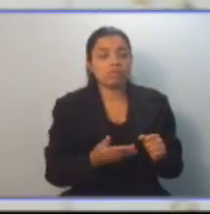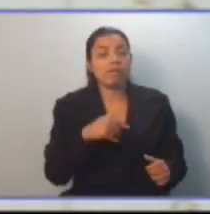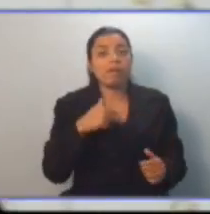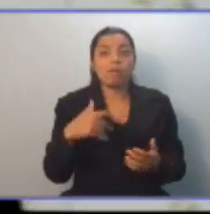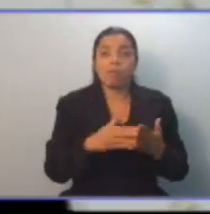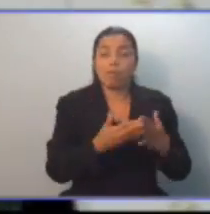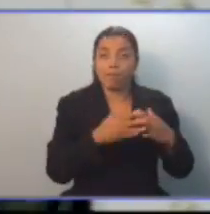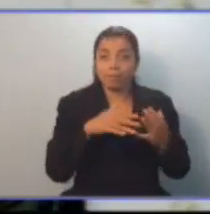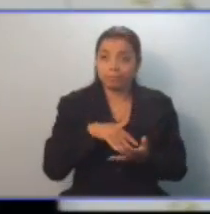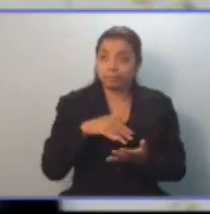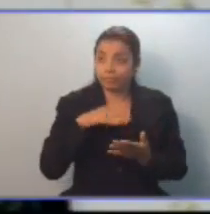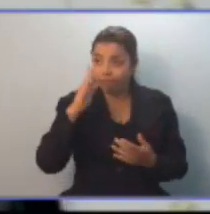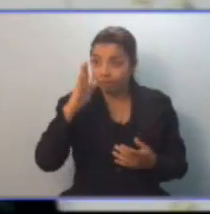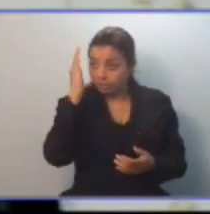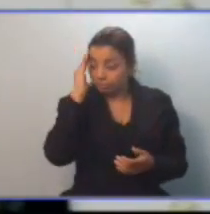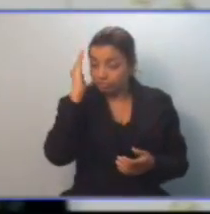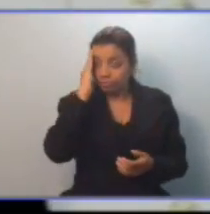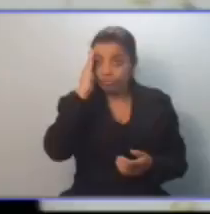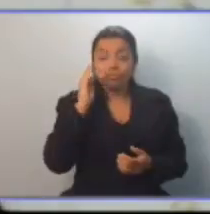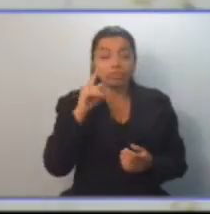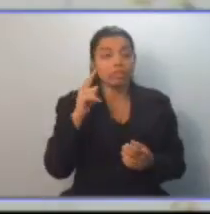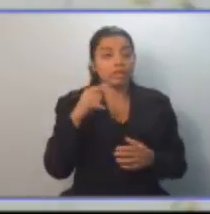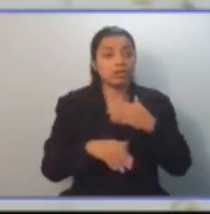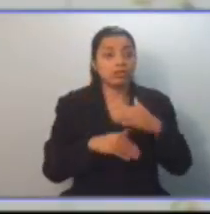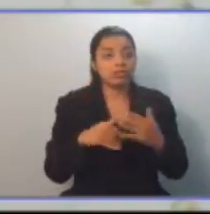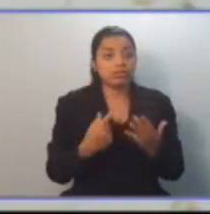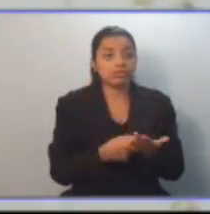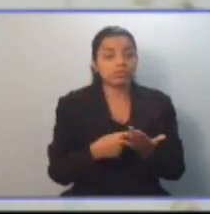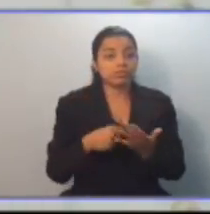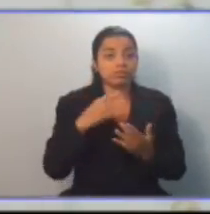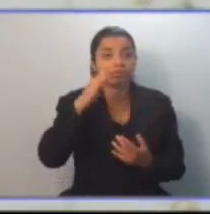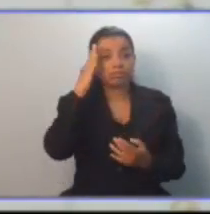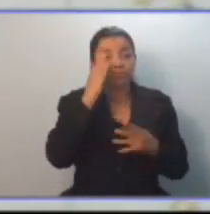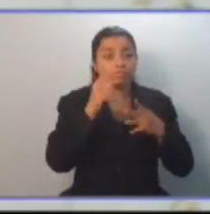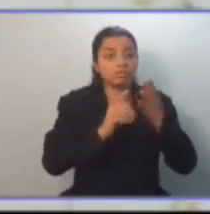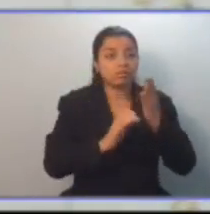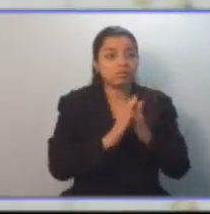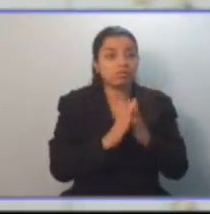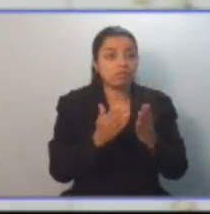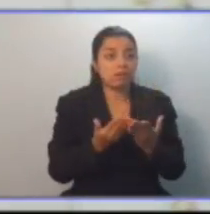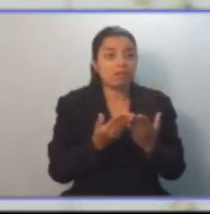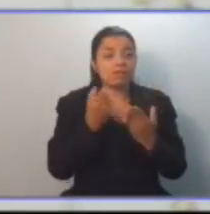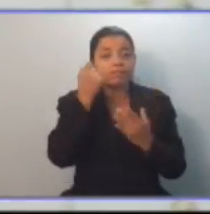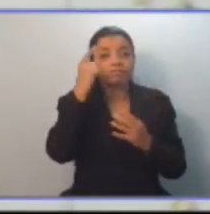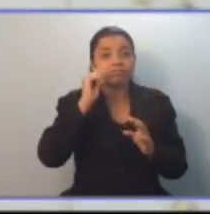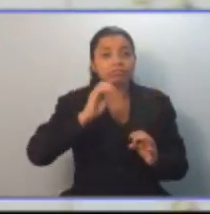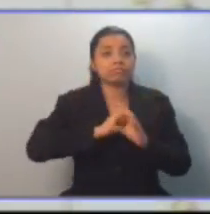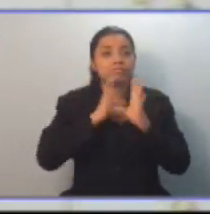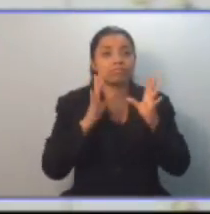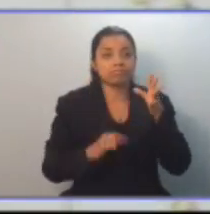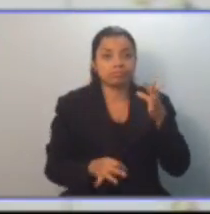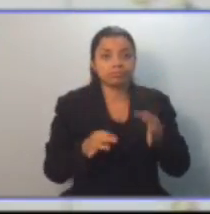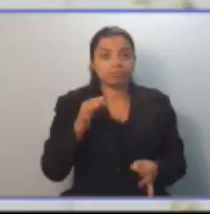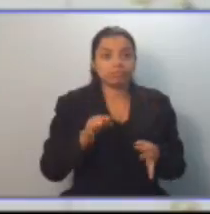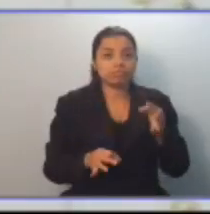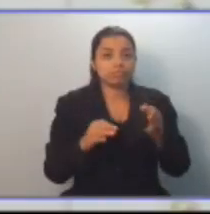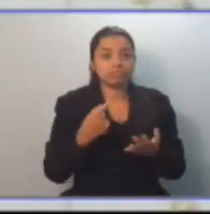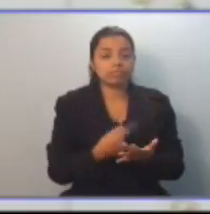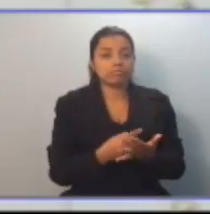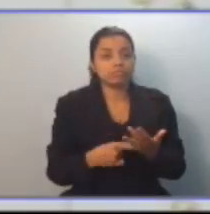conozca los debates que se van dando en el transcurso de un proceso constitucional. Yo creo que es clave. La justicia, cuando es oral, es